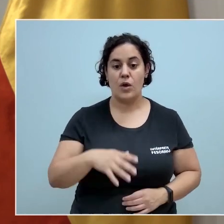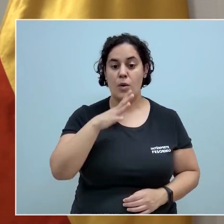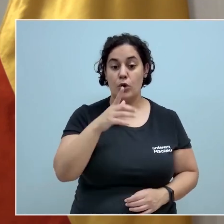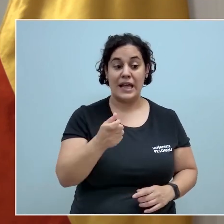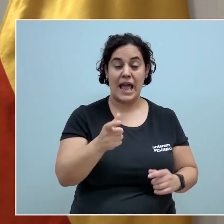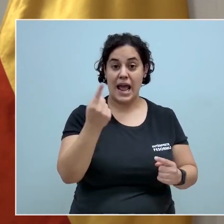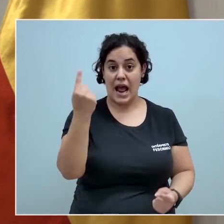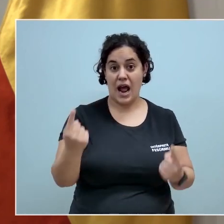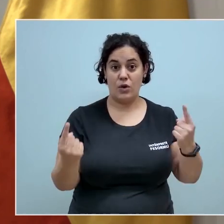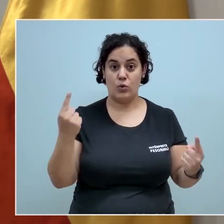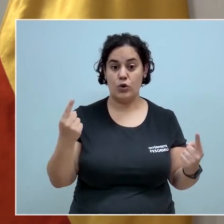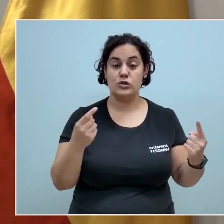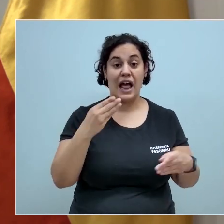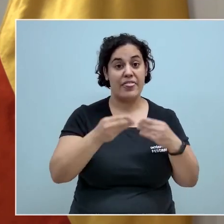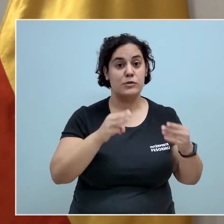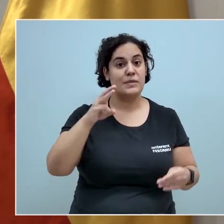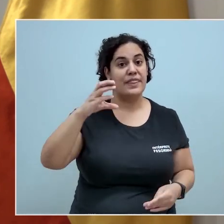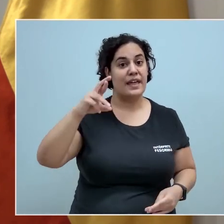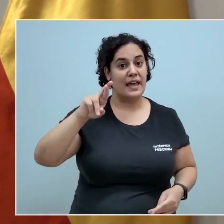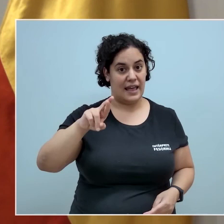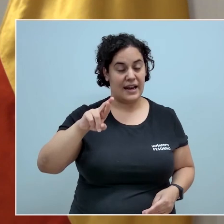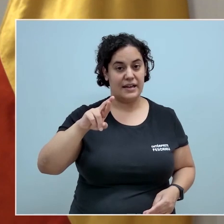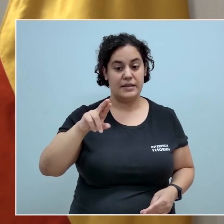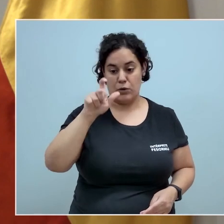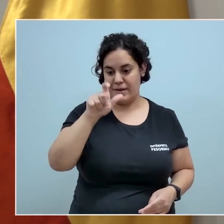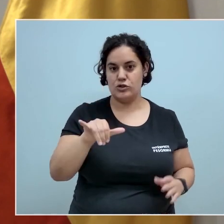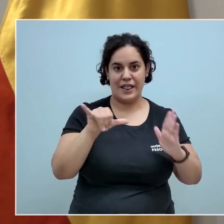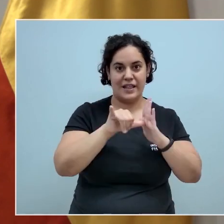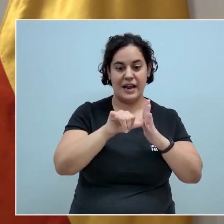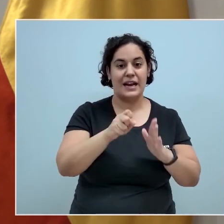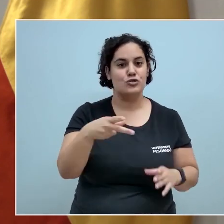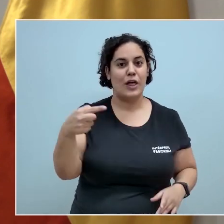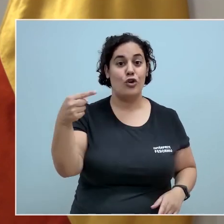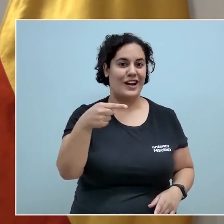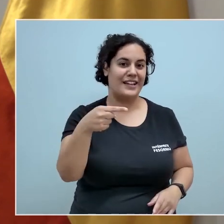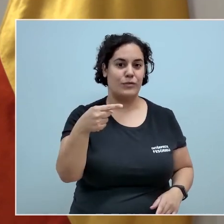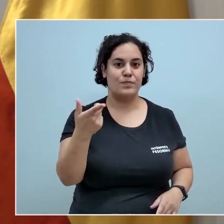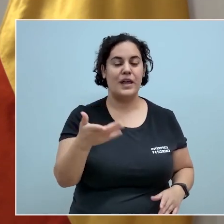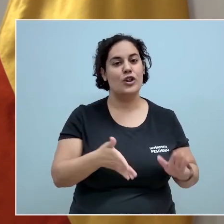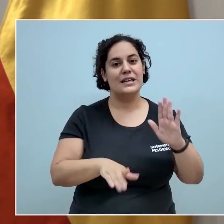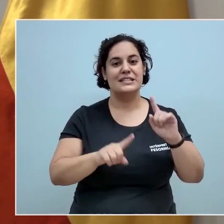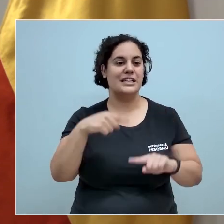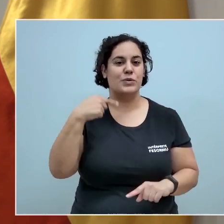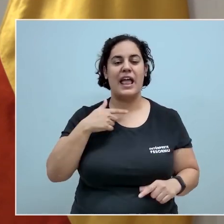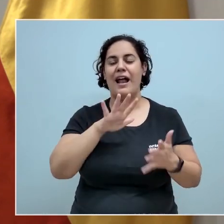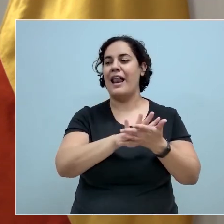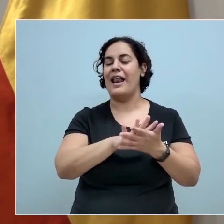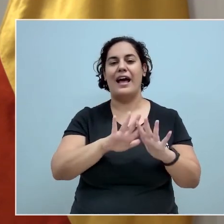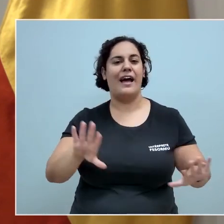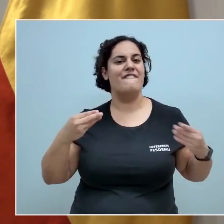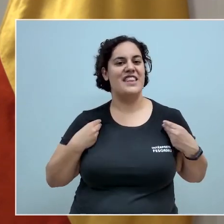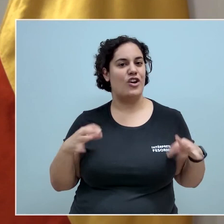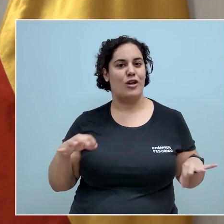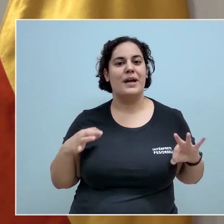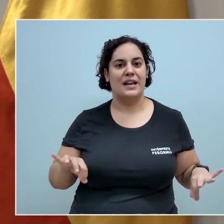tenido casos en que al hacer una PCR a una persona que ha sido un contacto estrecho y decirle ha sido negativo, esa persona de pronto baja la guardia, hace vida